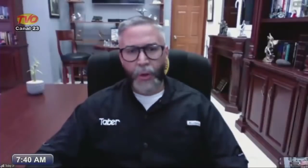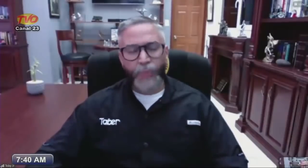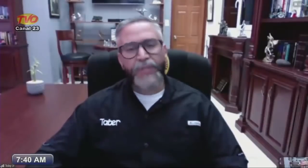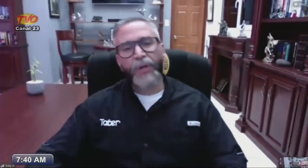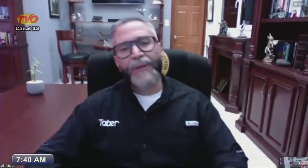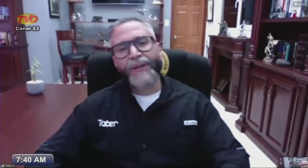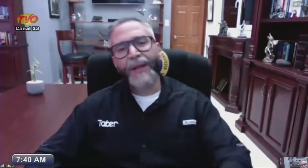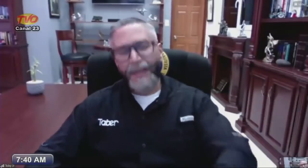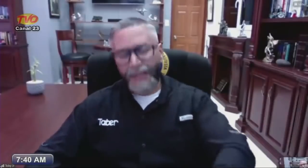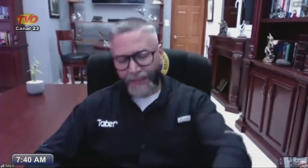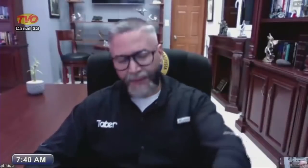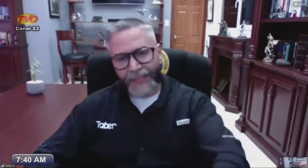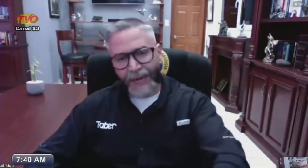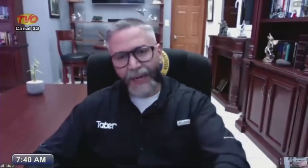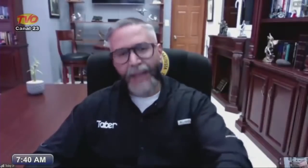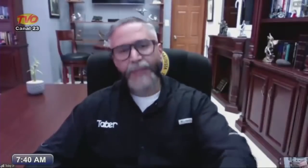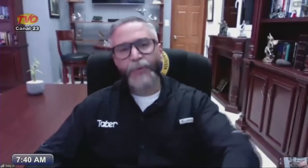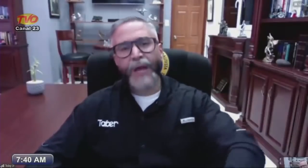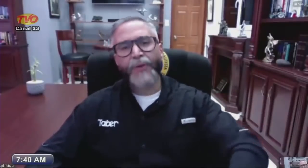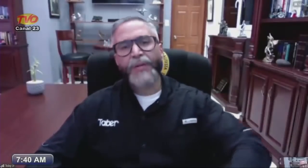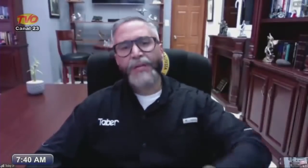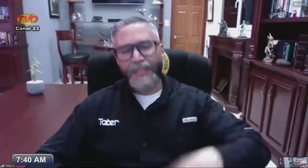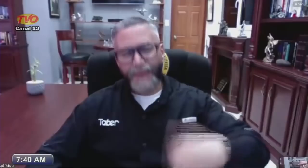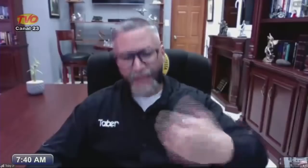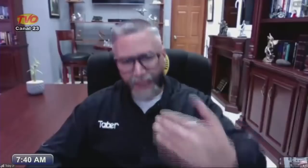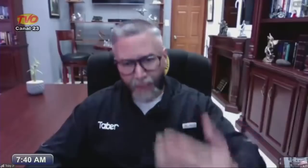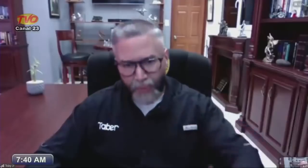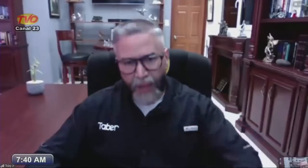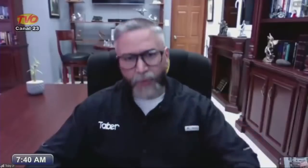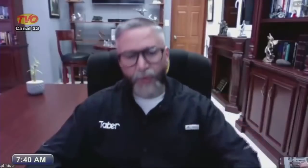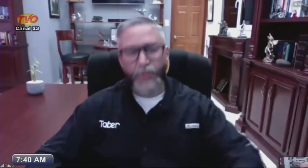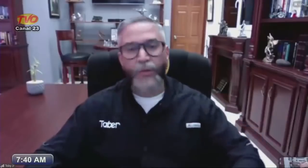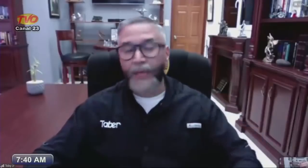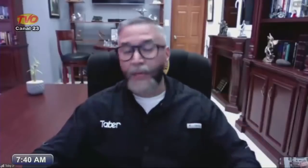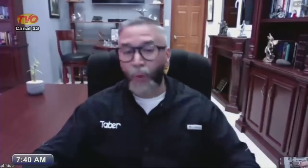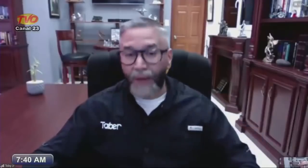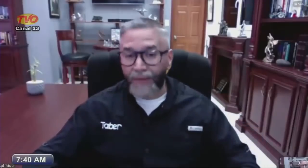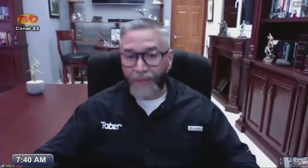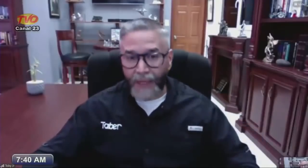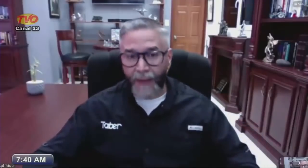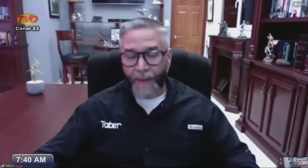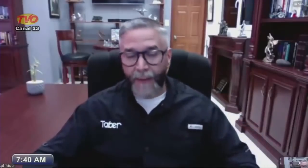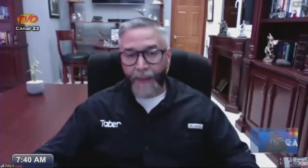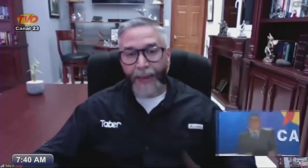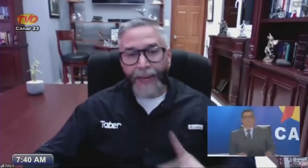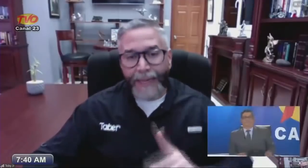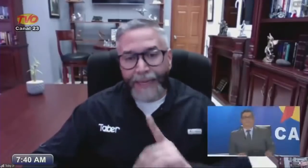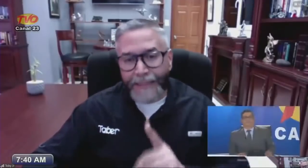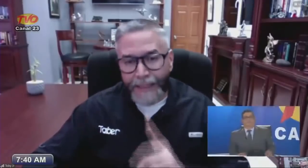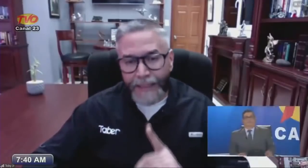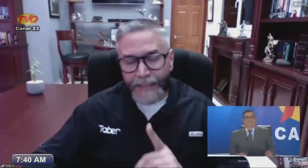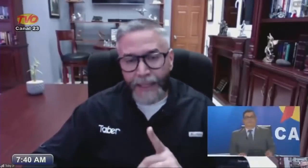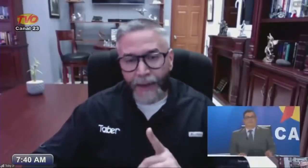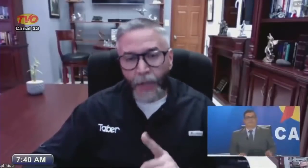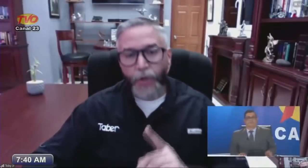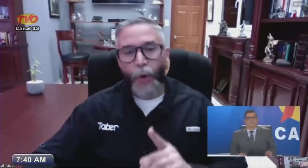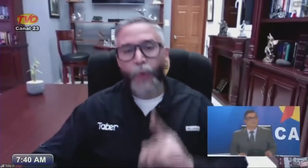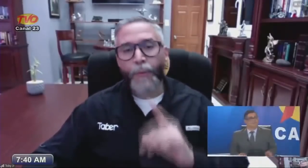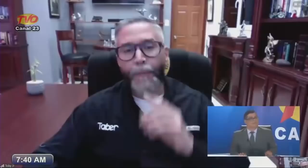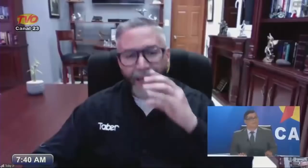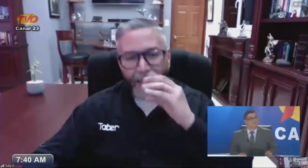usted solo va a tener si va a ser alcalde sus años si va a ser diputados o sea no tiene toda una vida en inglés se dice